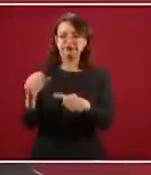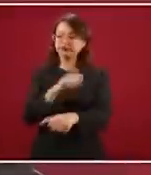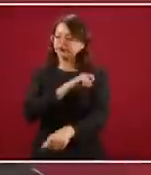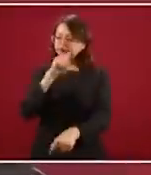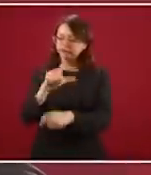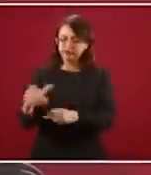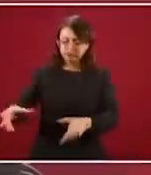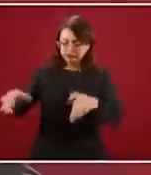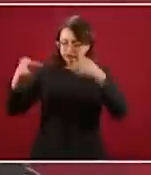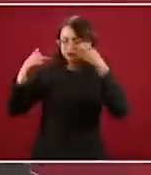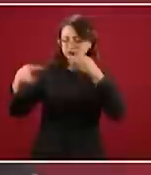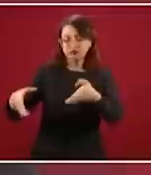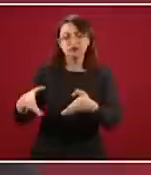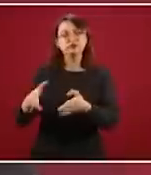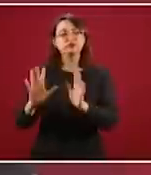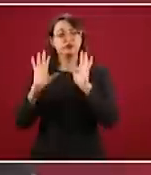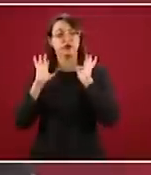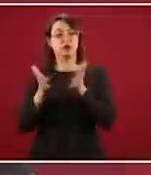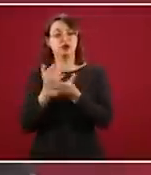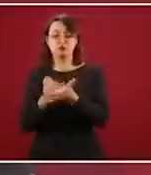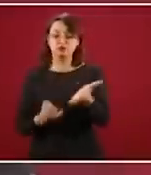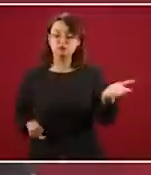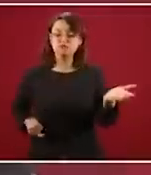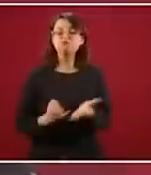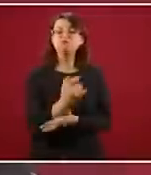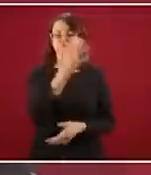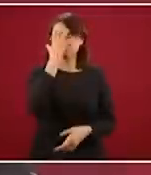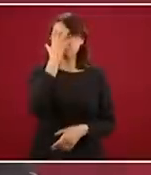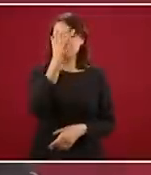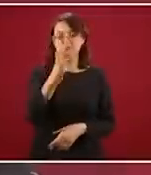especial, tomamos esa decisión.